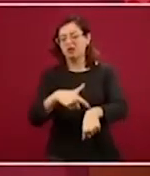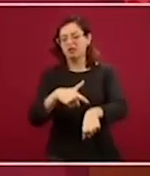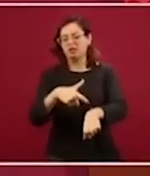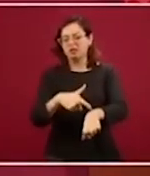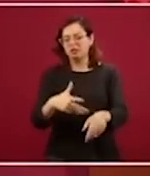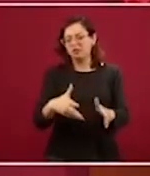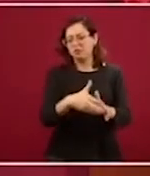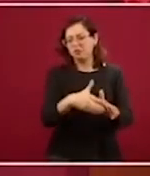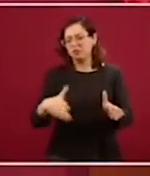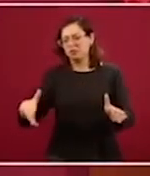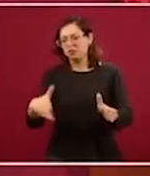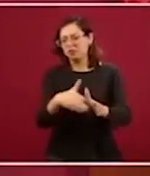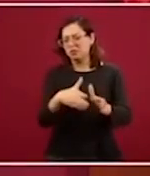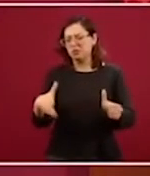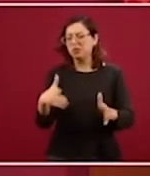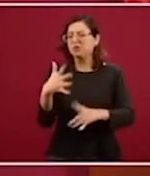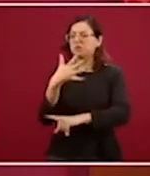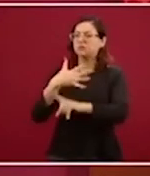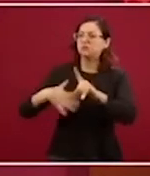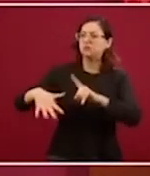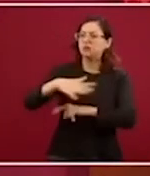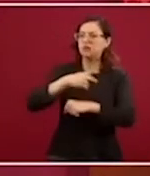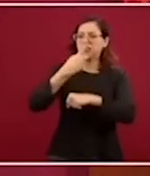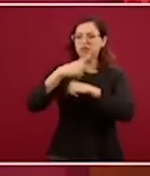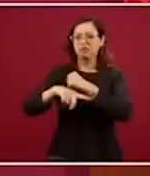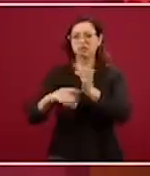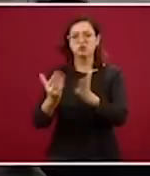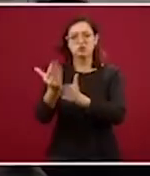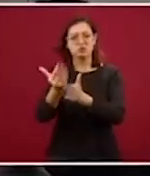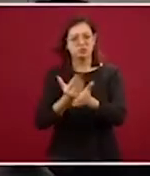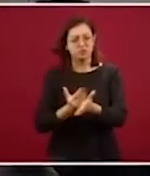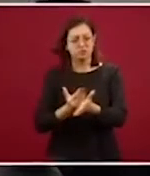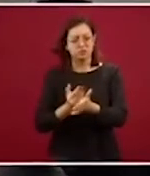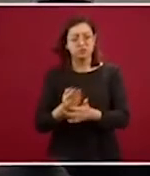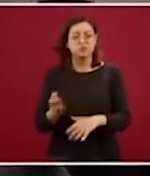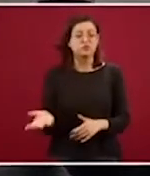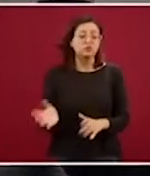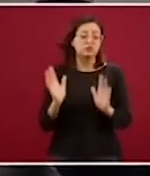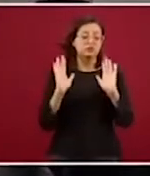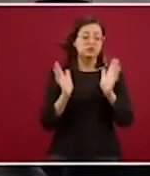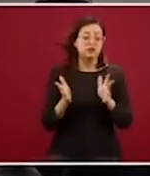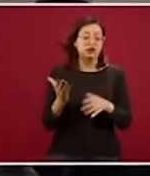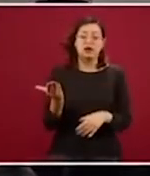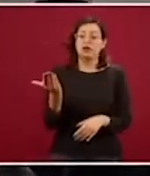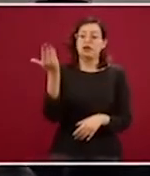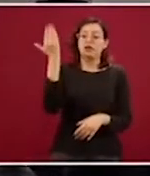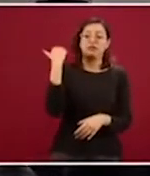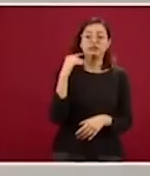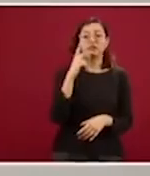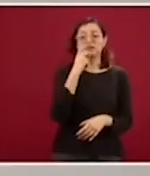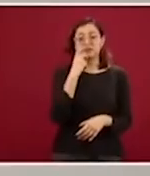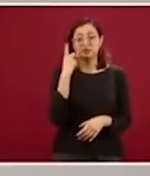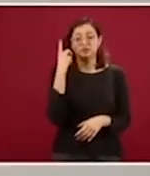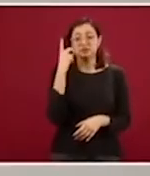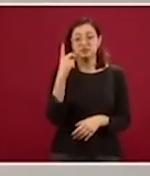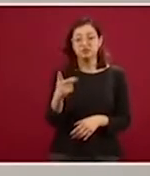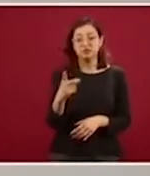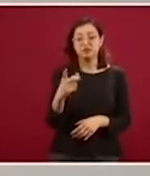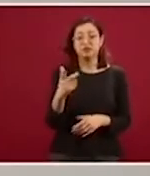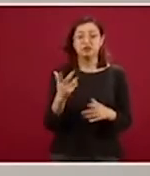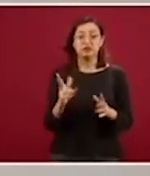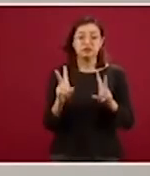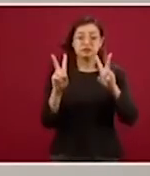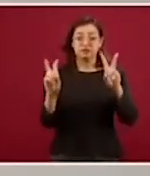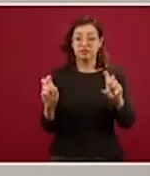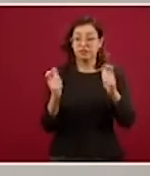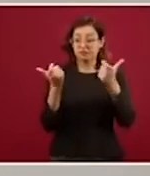alteraciones a la sociedad. Como hemos dicho, nuestra preocupación principal es que las, en términos económicos, en